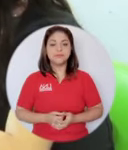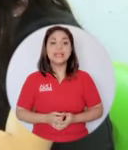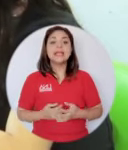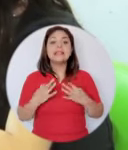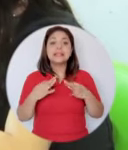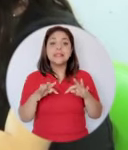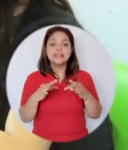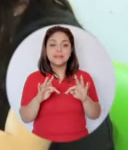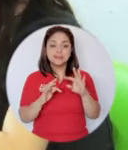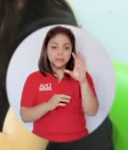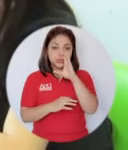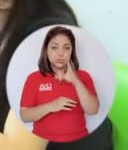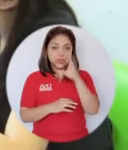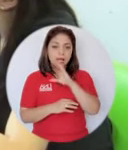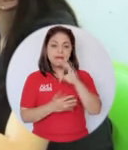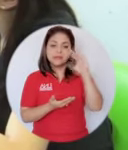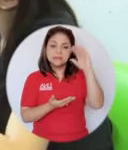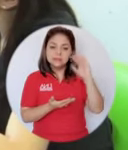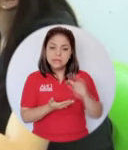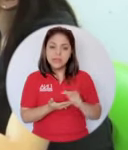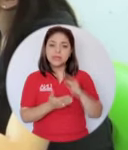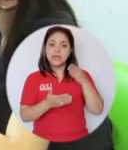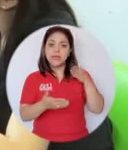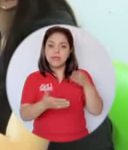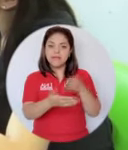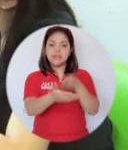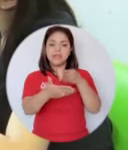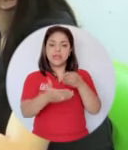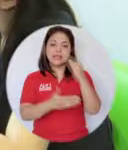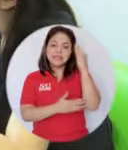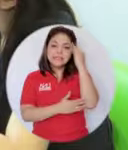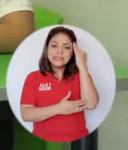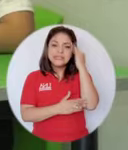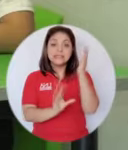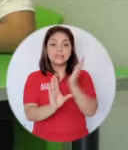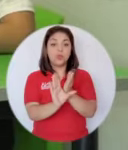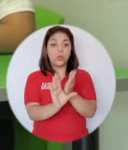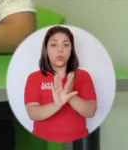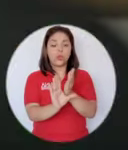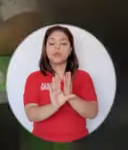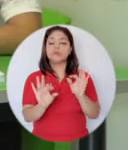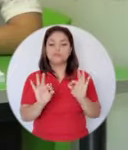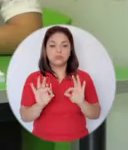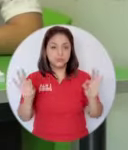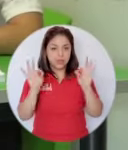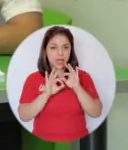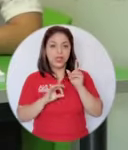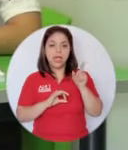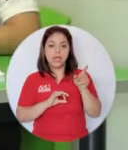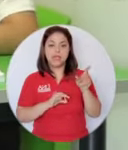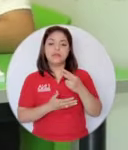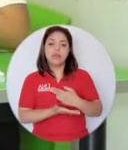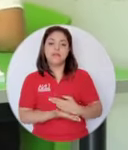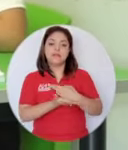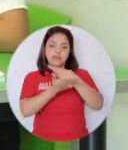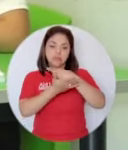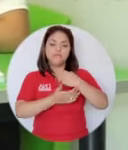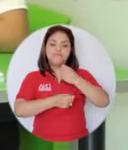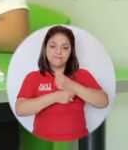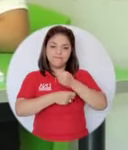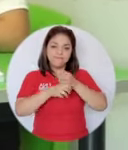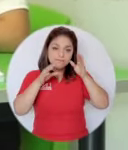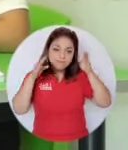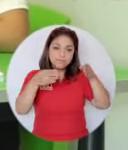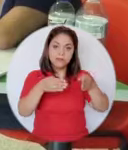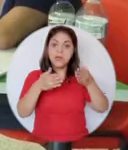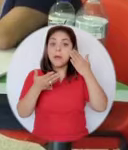Adicionalmente, pues buscamos mitigar también efectos psicológicos, que es una variable muy importante que también se trabaja dentro de los centros.